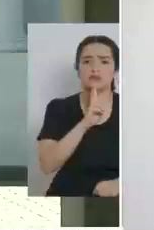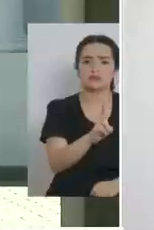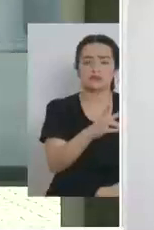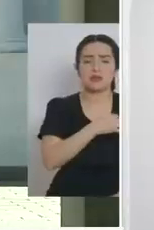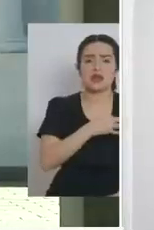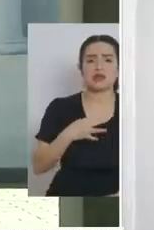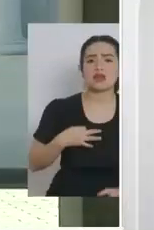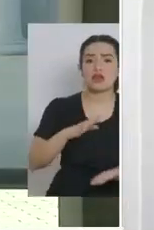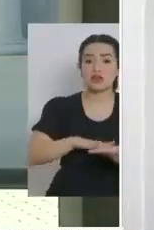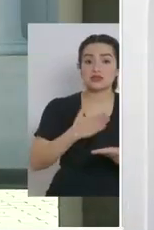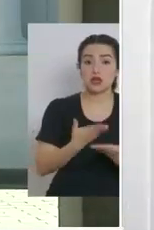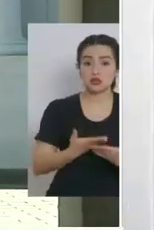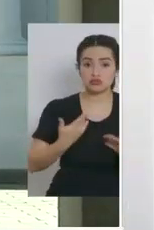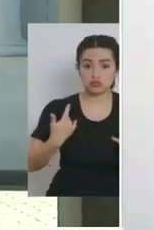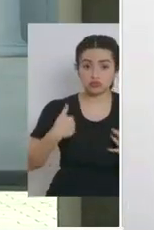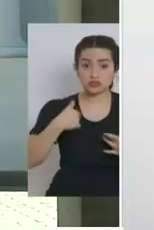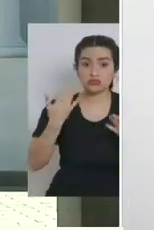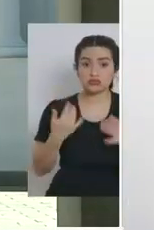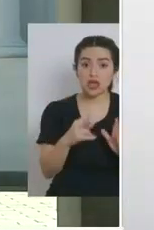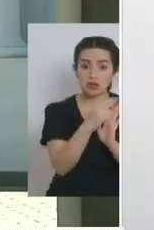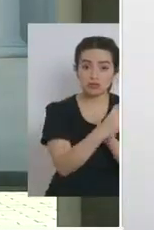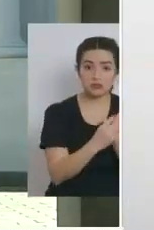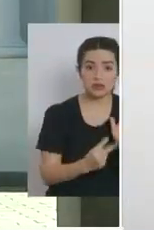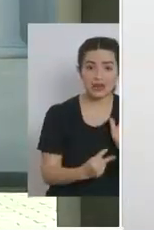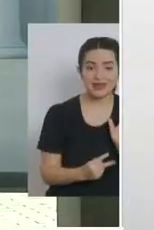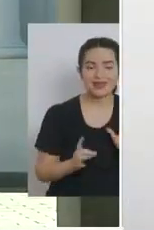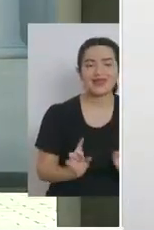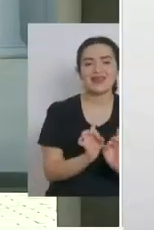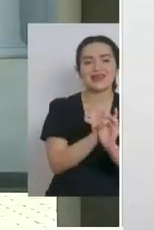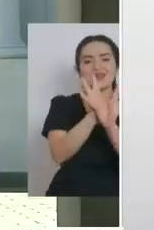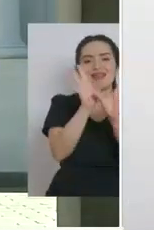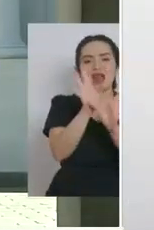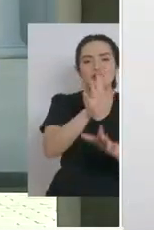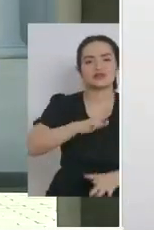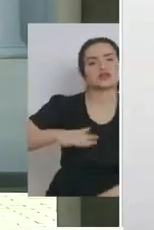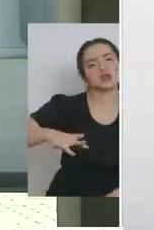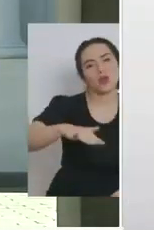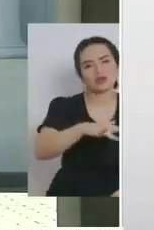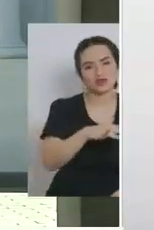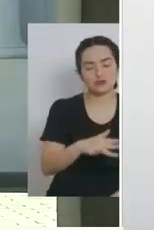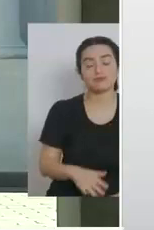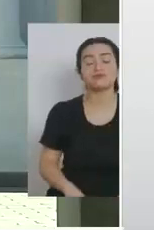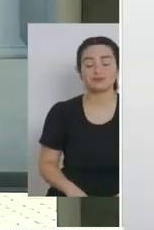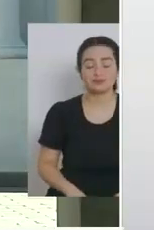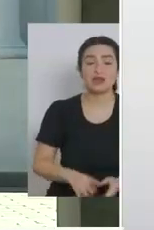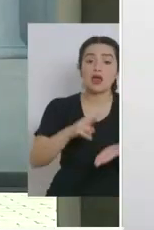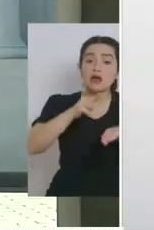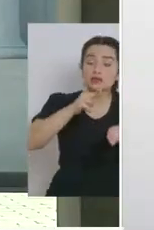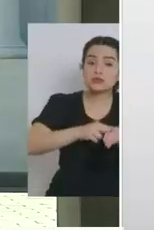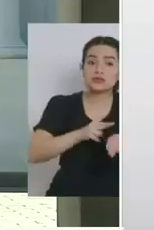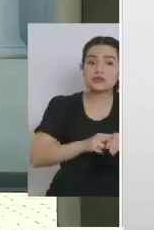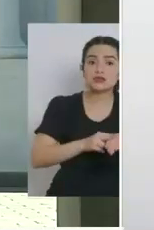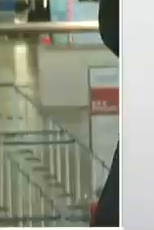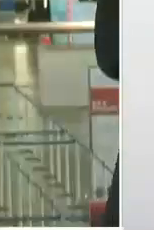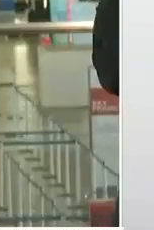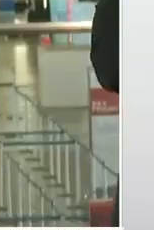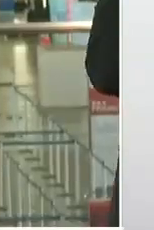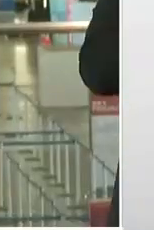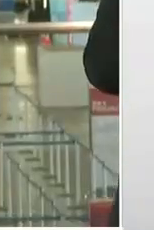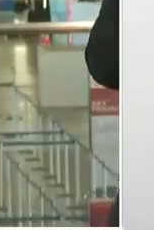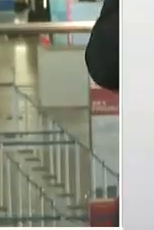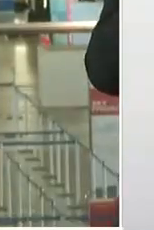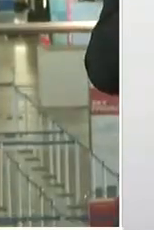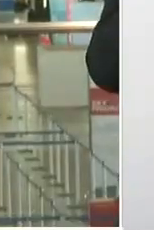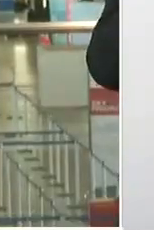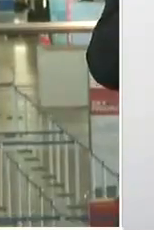debería presentarse la acusación. De otra manera, tendría que presentarse una vez parta el nuevo Congreso Nacional a partir del 11 de